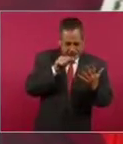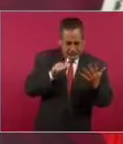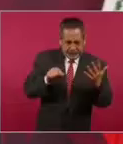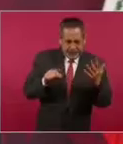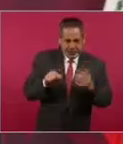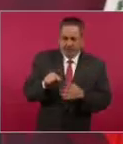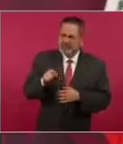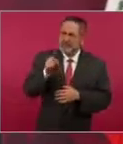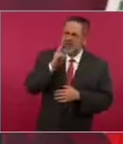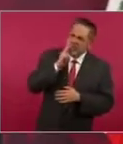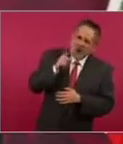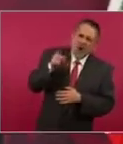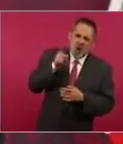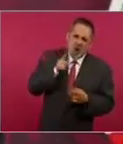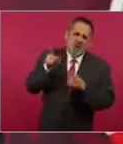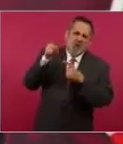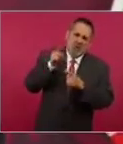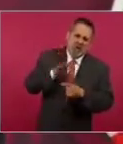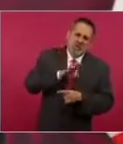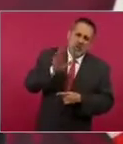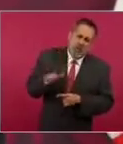deseándole la muerte.